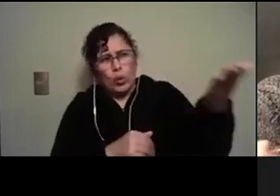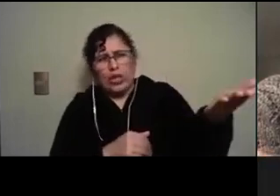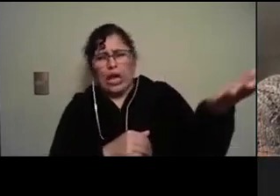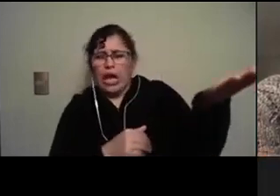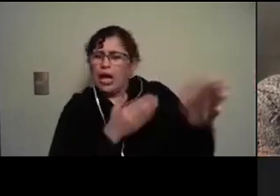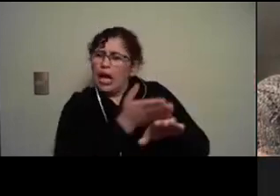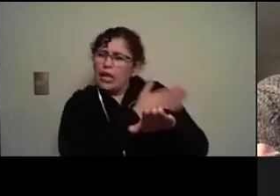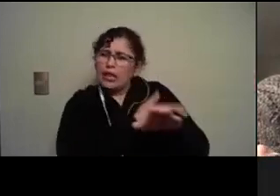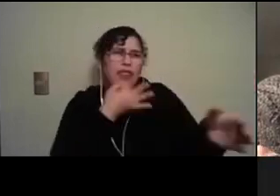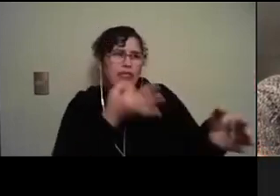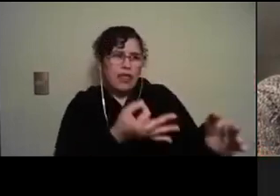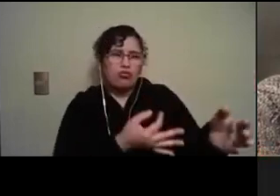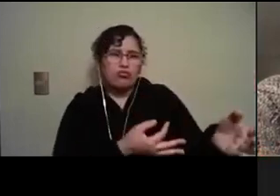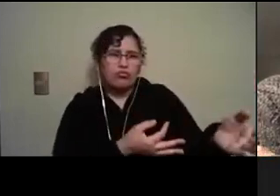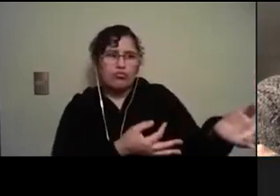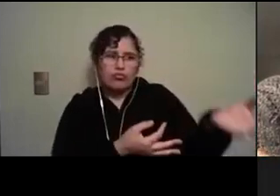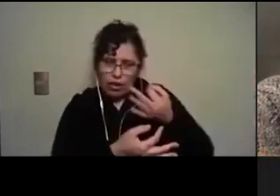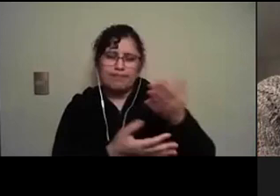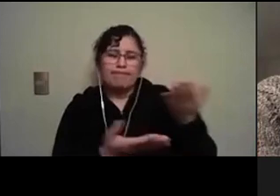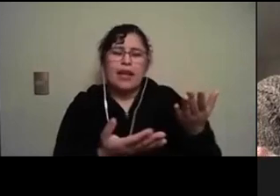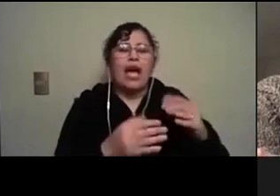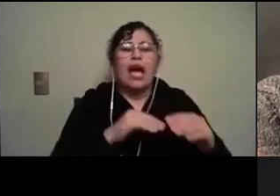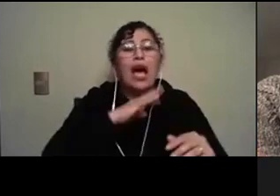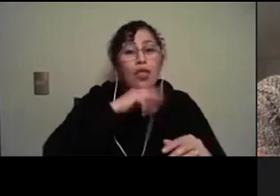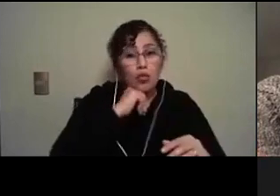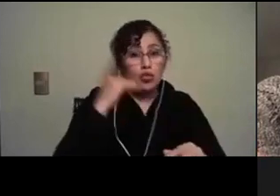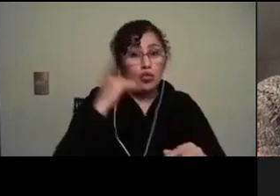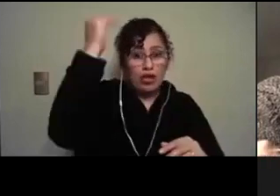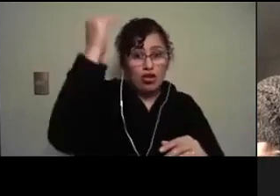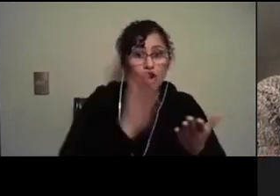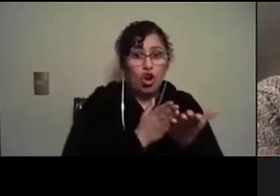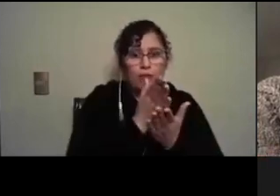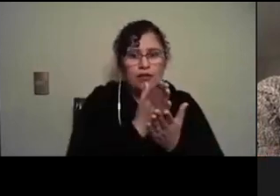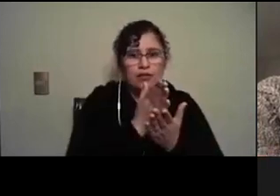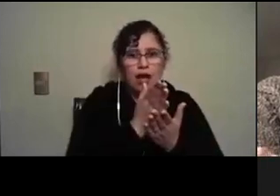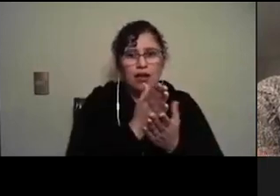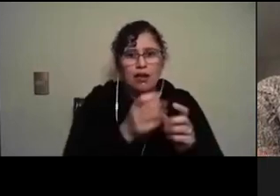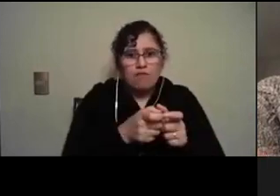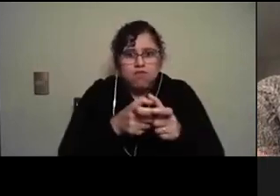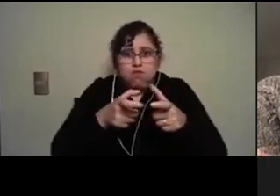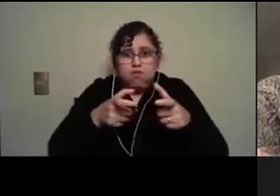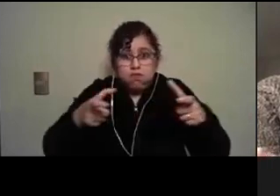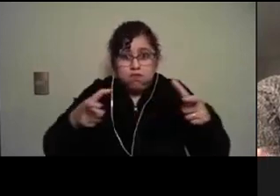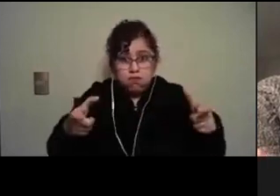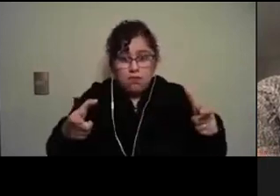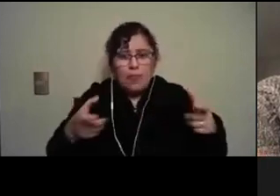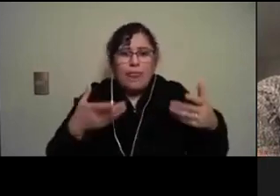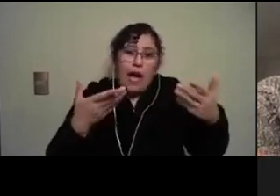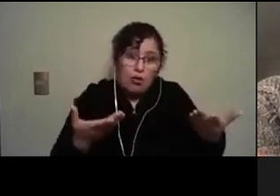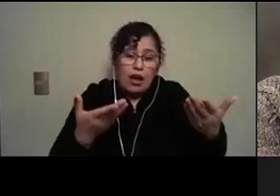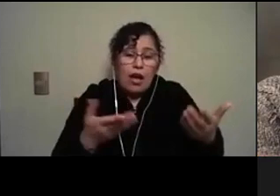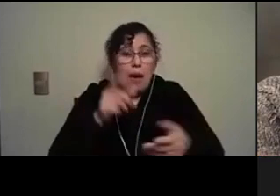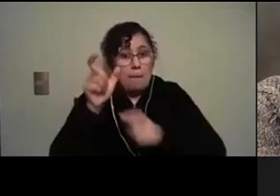la población en Chile, porque cada vez es mayor, como que la pirámide se está invirtiendo y cada vez hay menos mano de obra, por decirlo así,